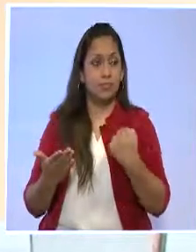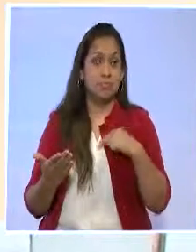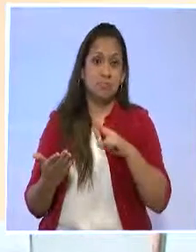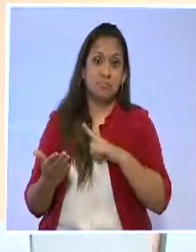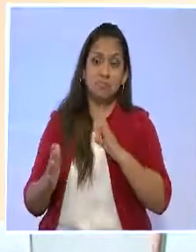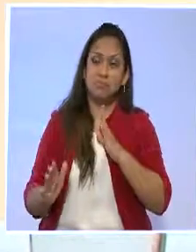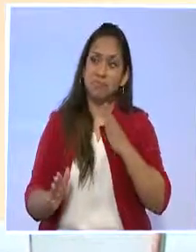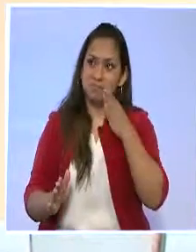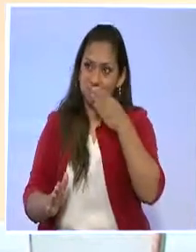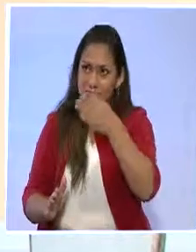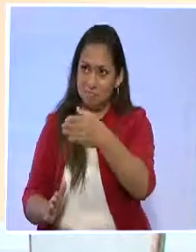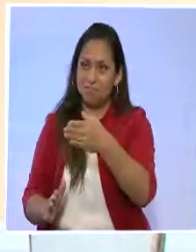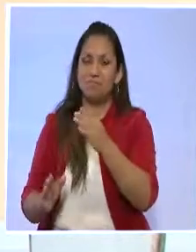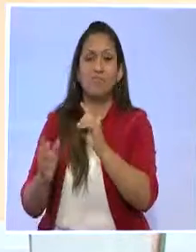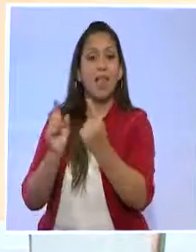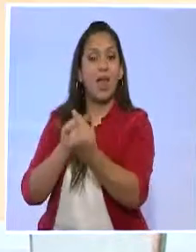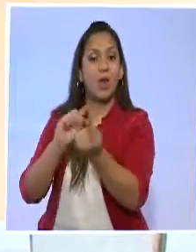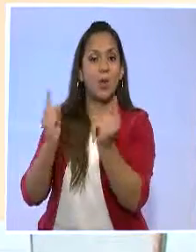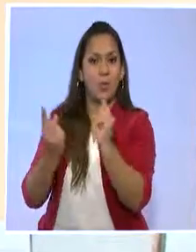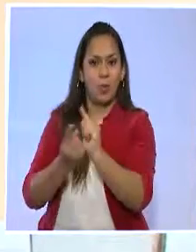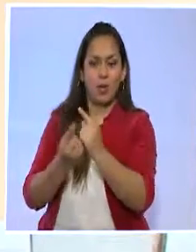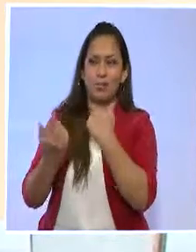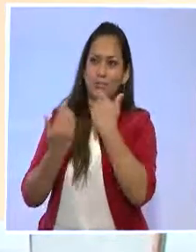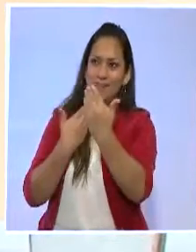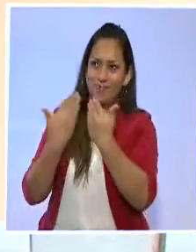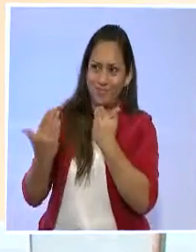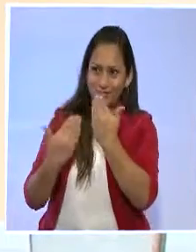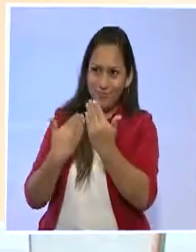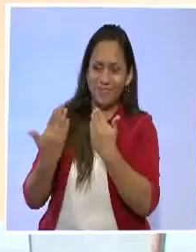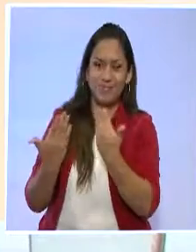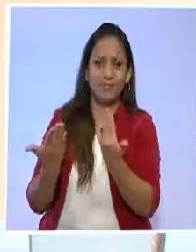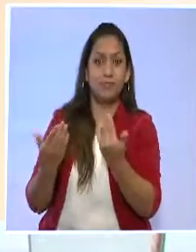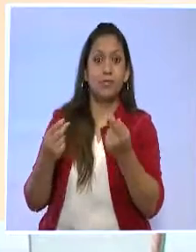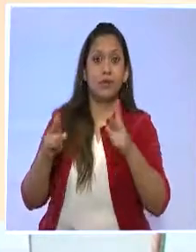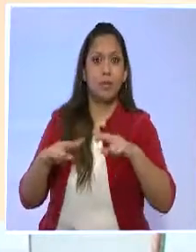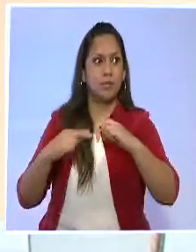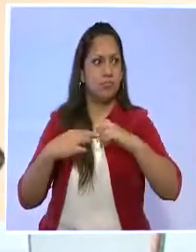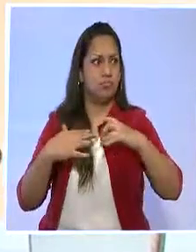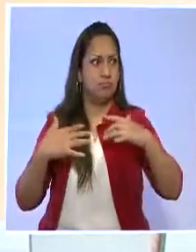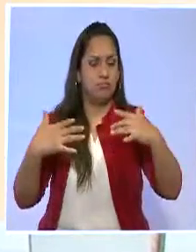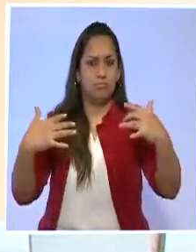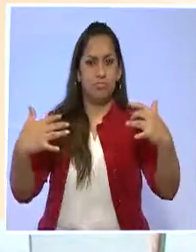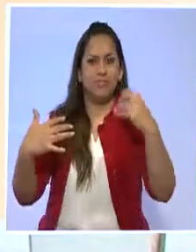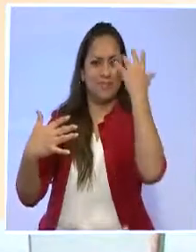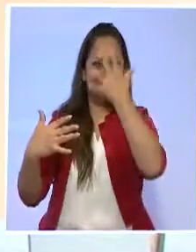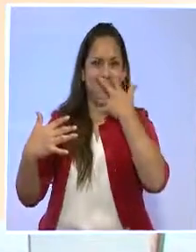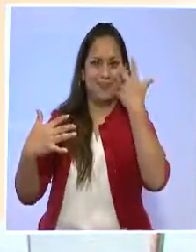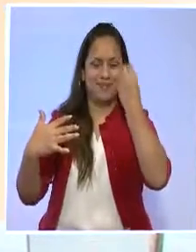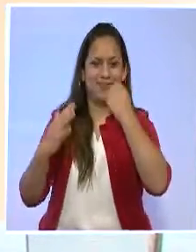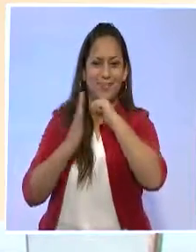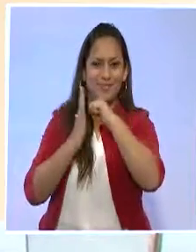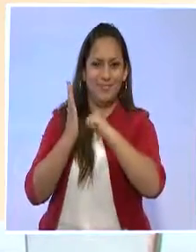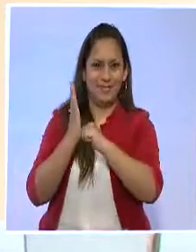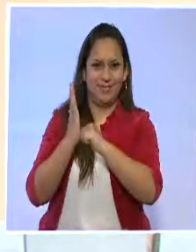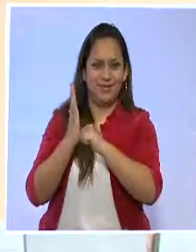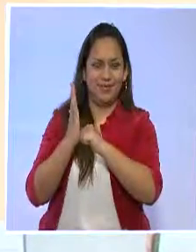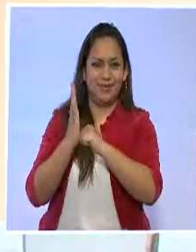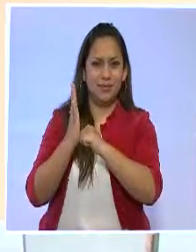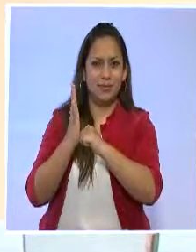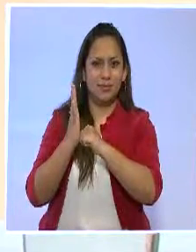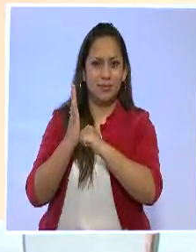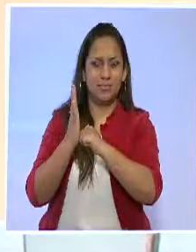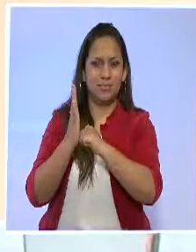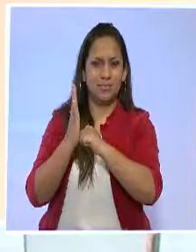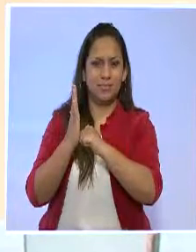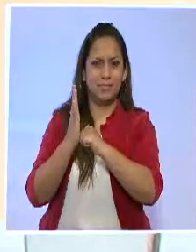con ella y bueno estuvimos en un evento también muy bonito dentro de nuestra agenda porque